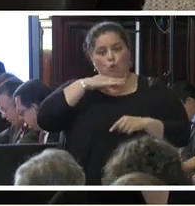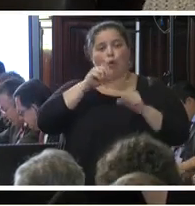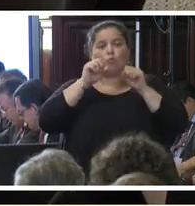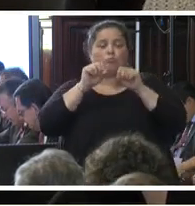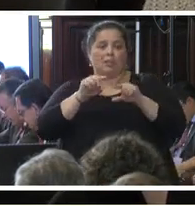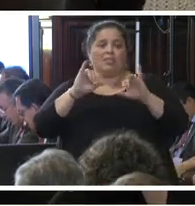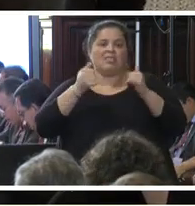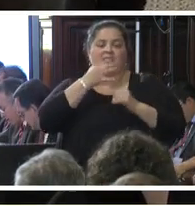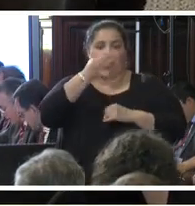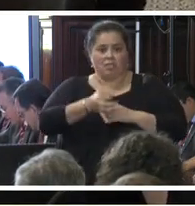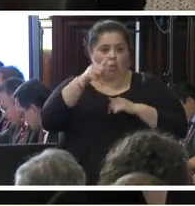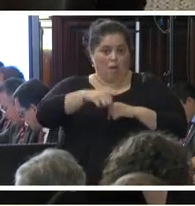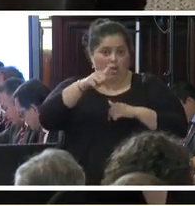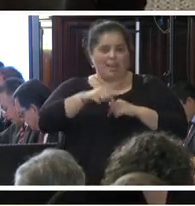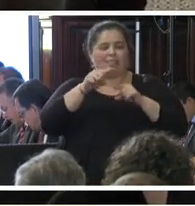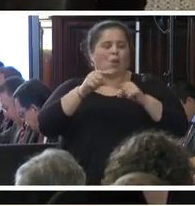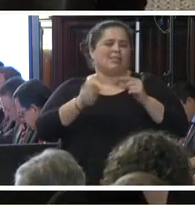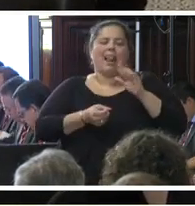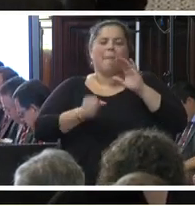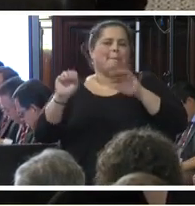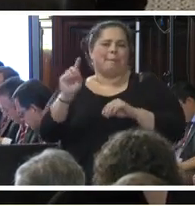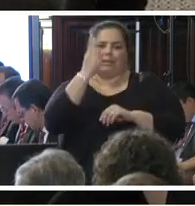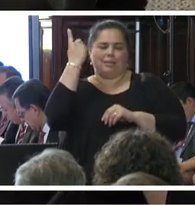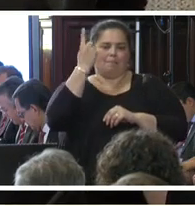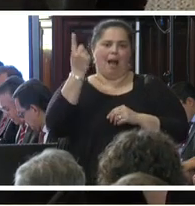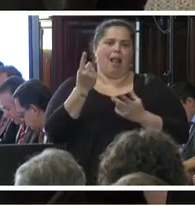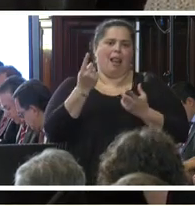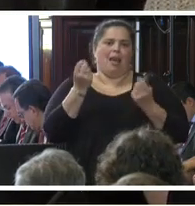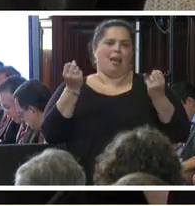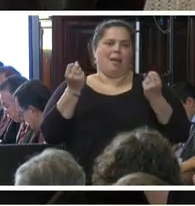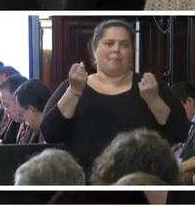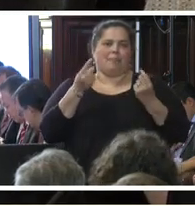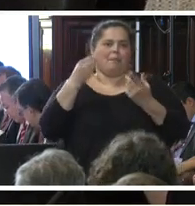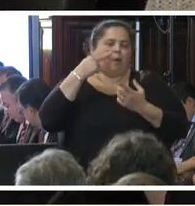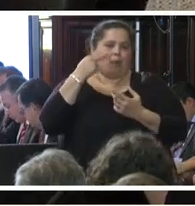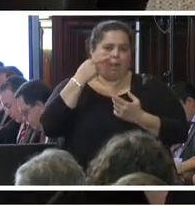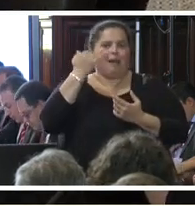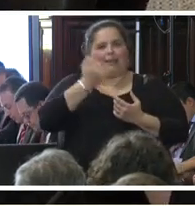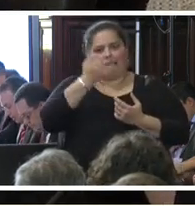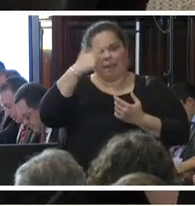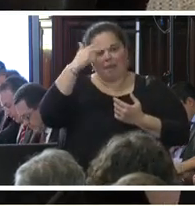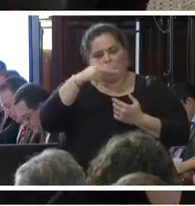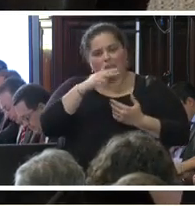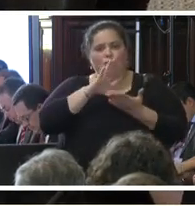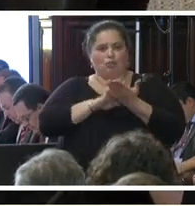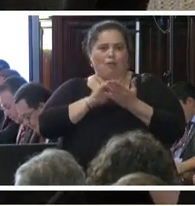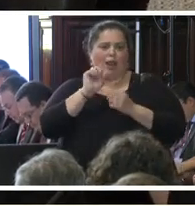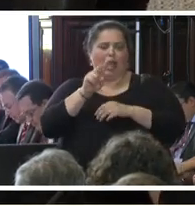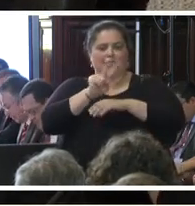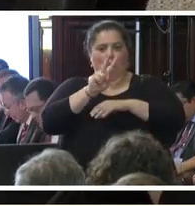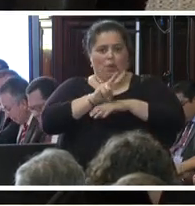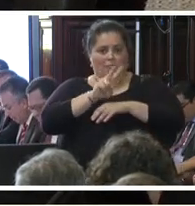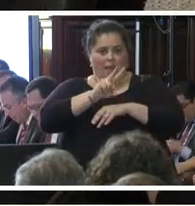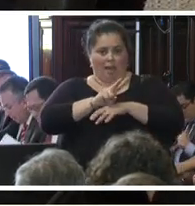la fuente principal de los problemas que México enfrenta en materia de seguridad y, en consecuencia, en